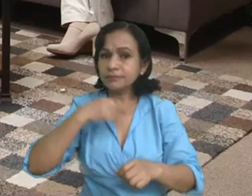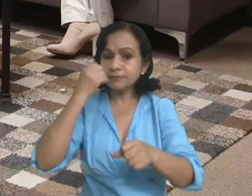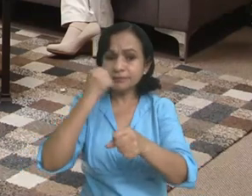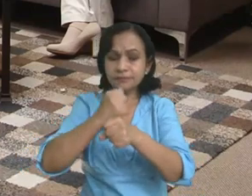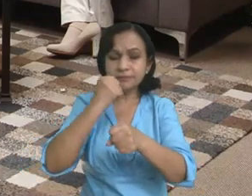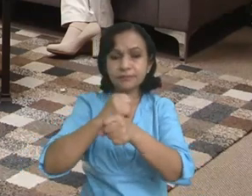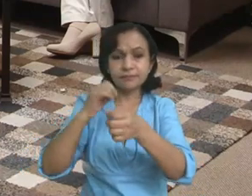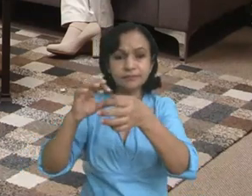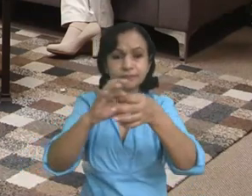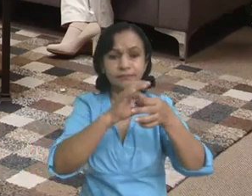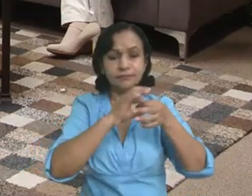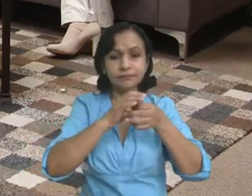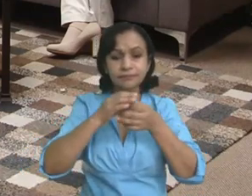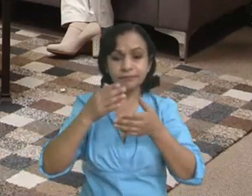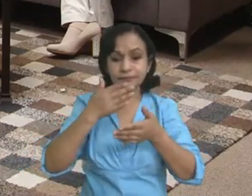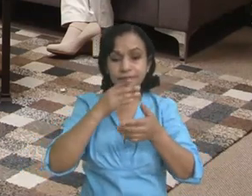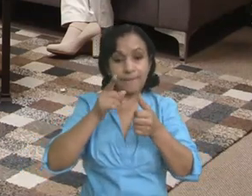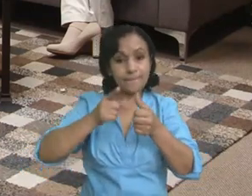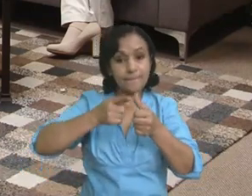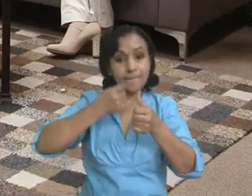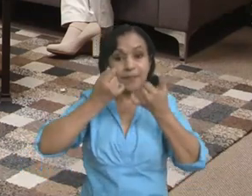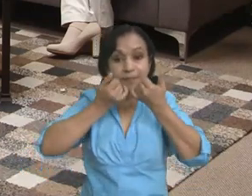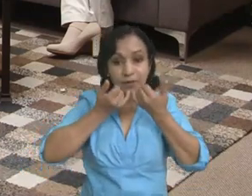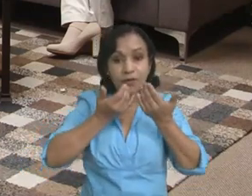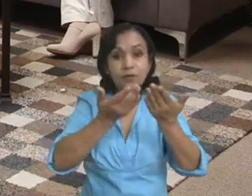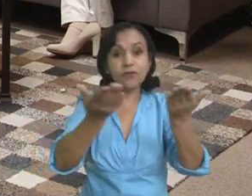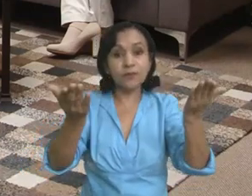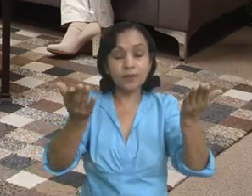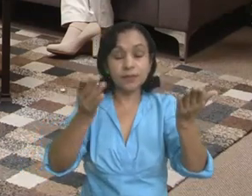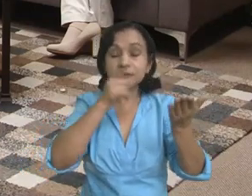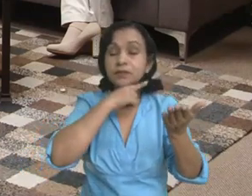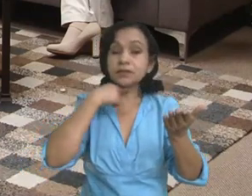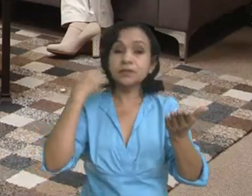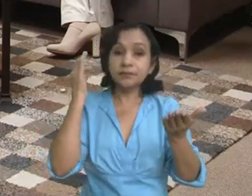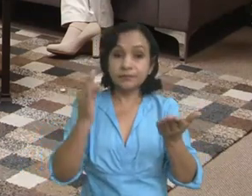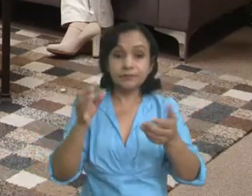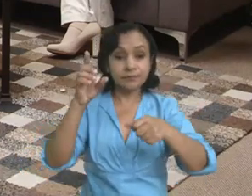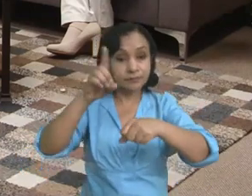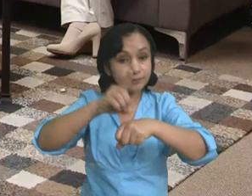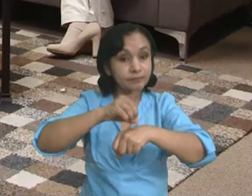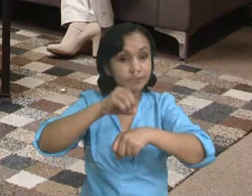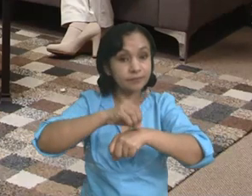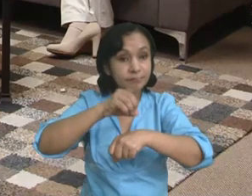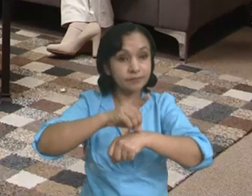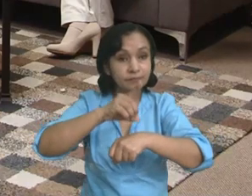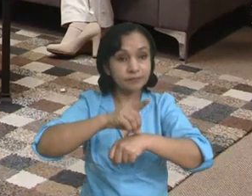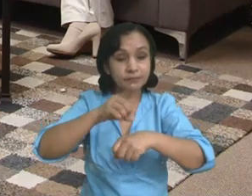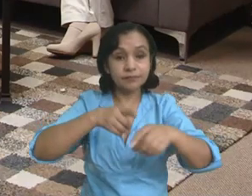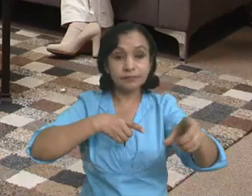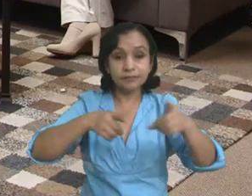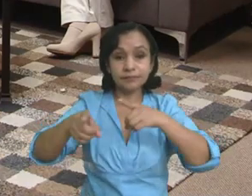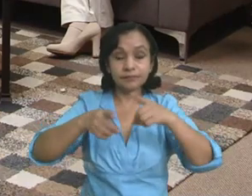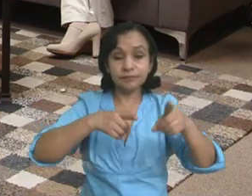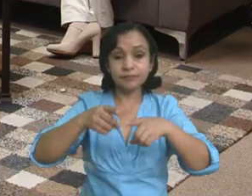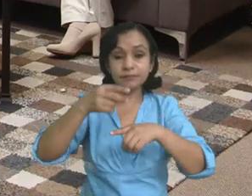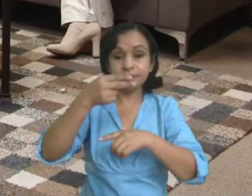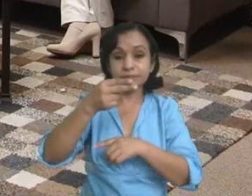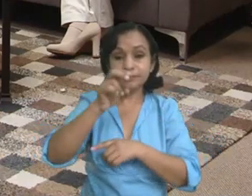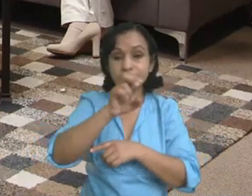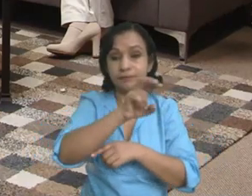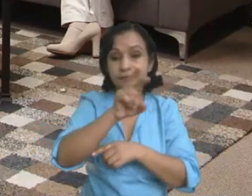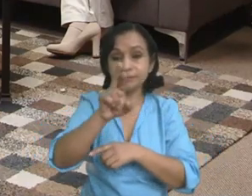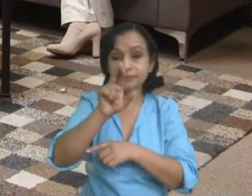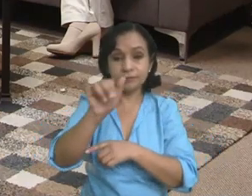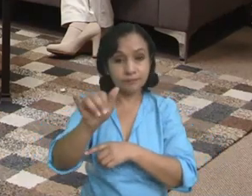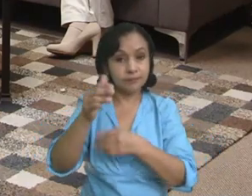caso el compartir información entre, por ejemplo, los médicos, en este caso de la delegación Henry Reeve, pero también